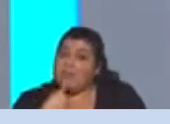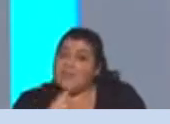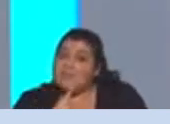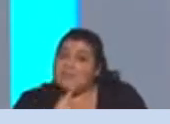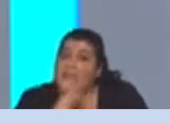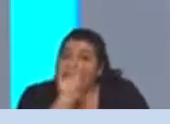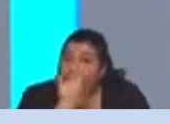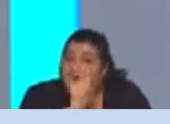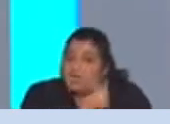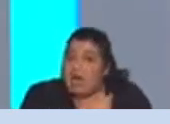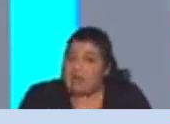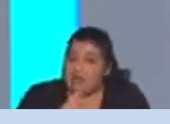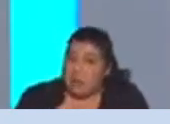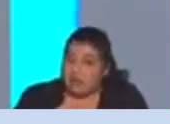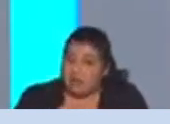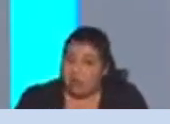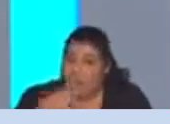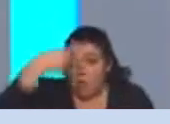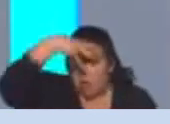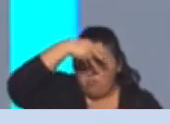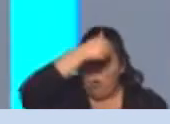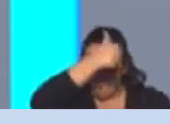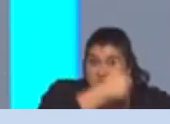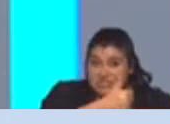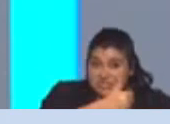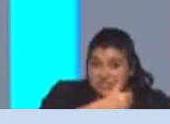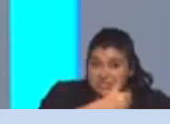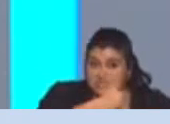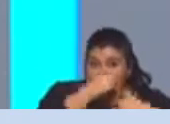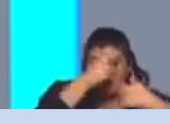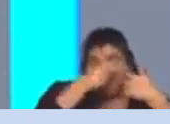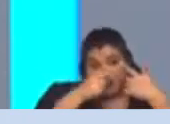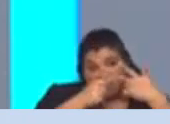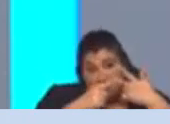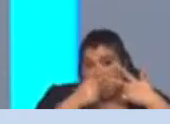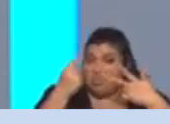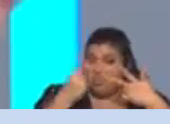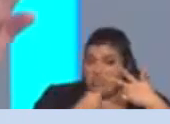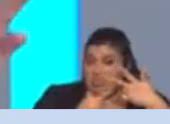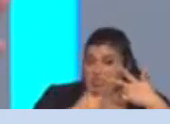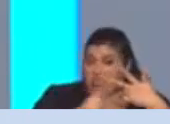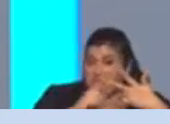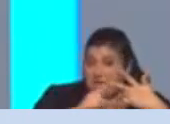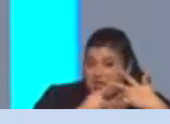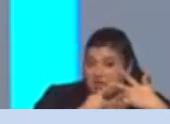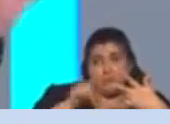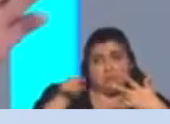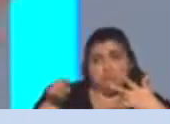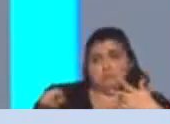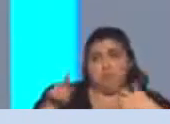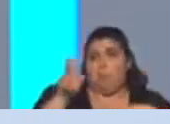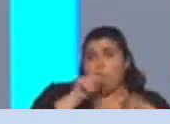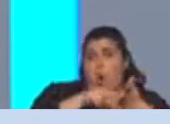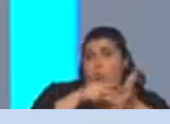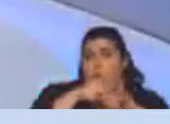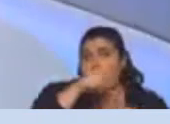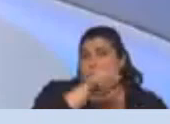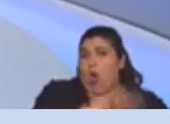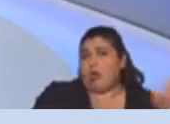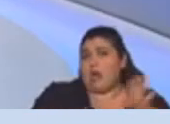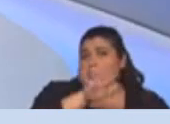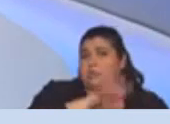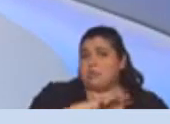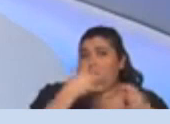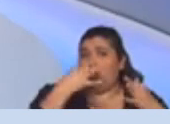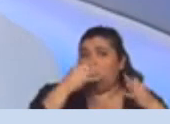candidatos la única que va a participar es la que está tercero quiere decir que ahí hay un problema en la organización y que miren para dentro y no